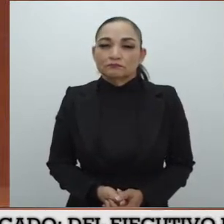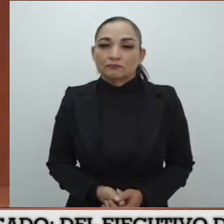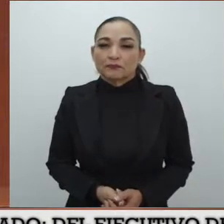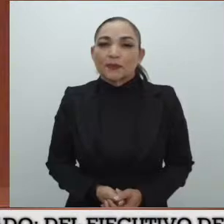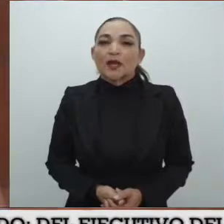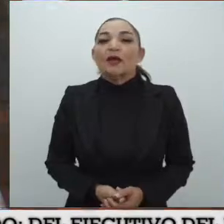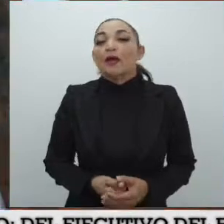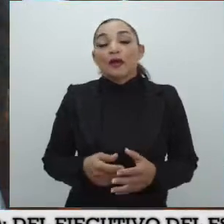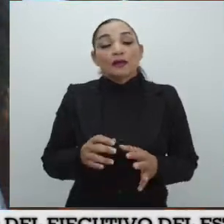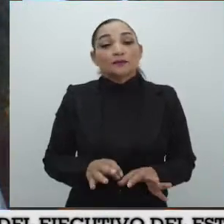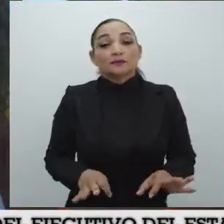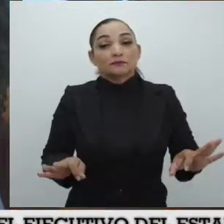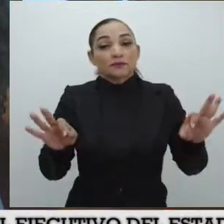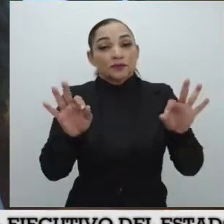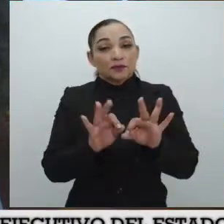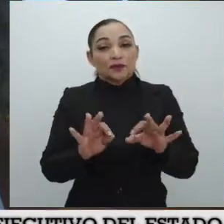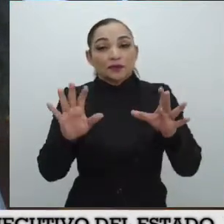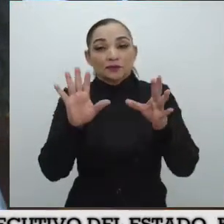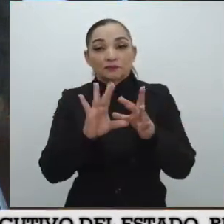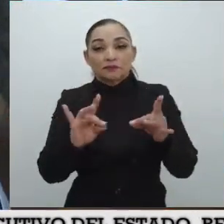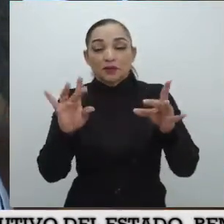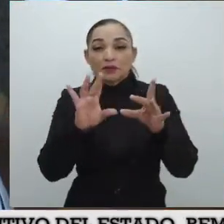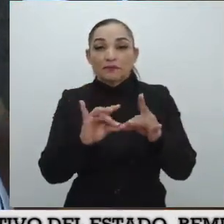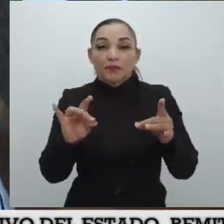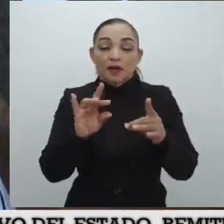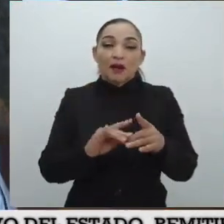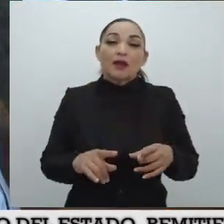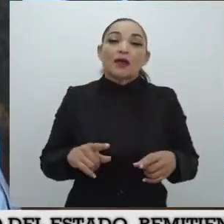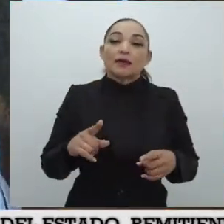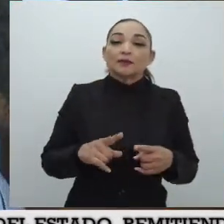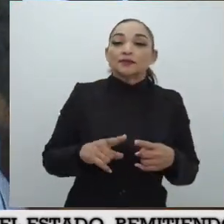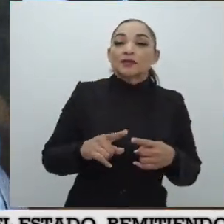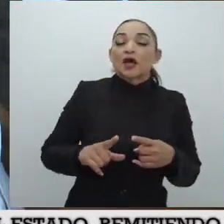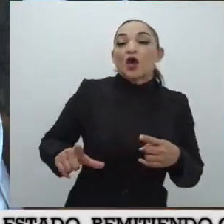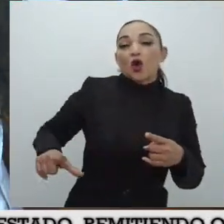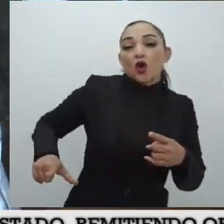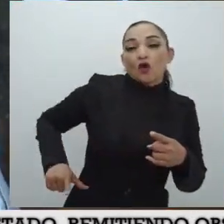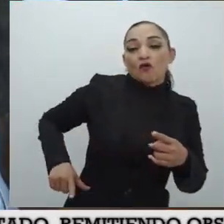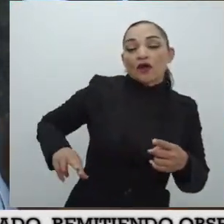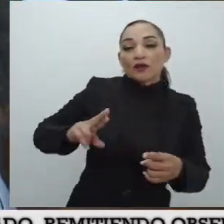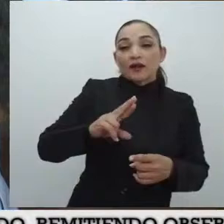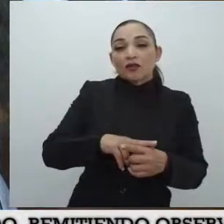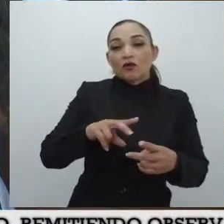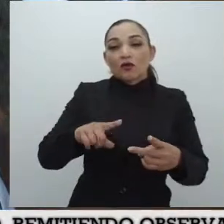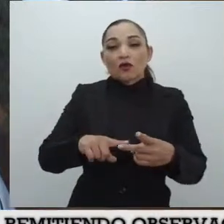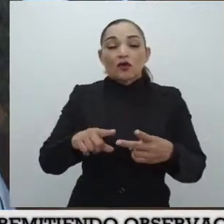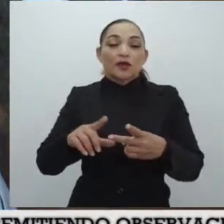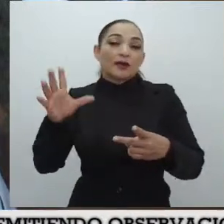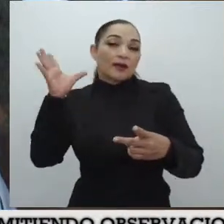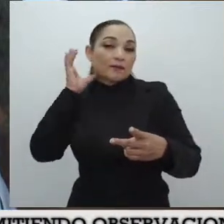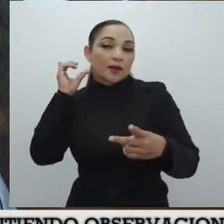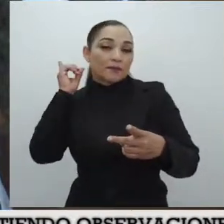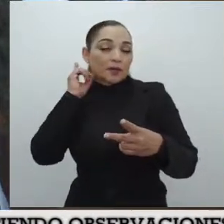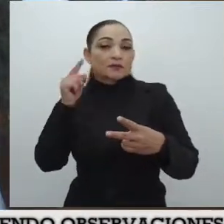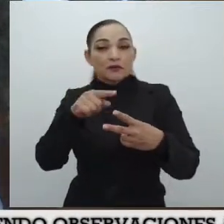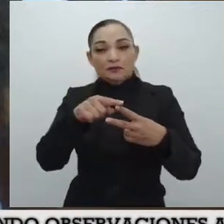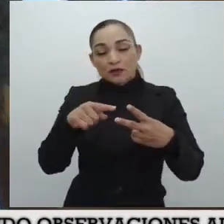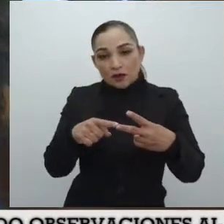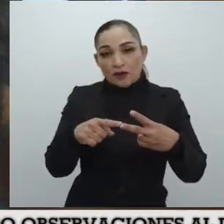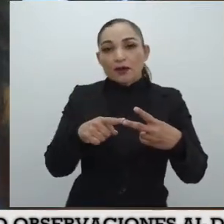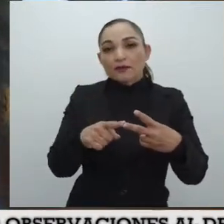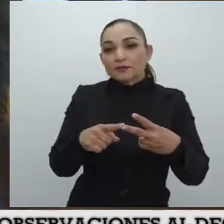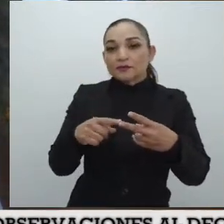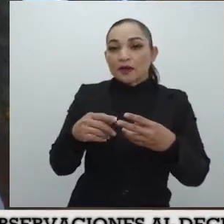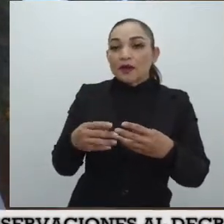Es importante precisar que la actuación de los poderes ejecutivo y el legislativo respondió a las evidencias enviadas por la Fiscalía General del Estado,